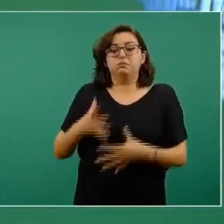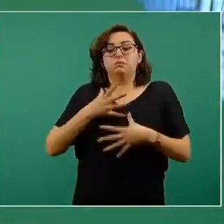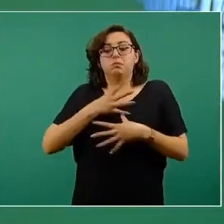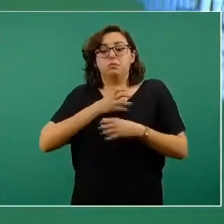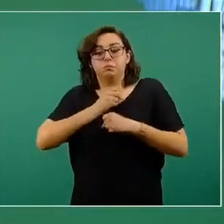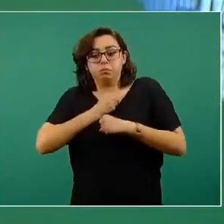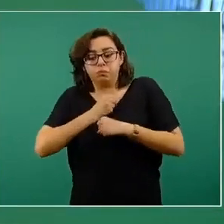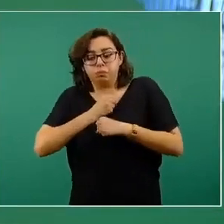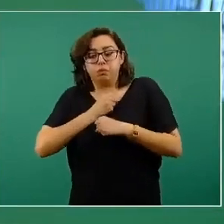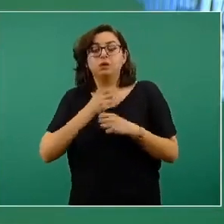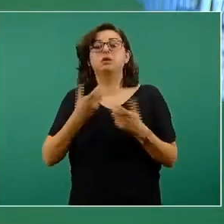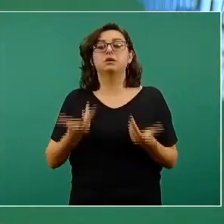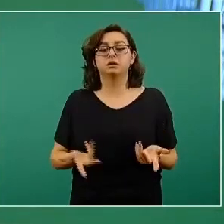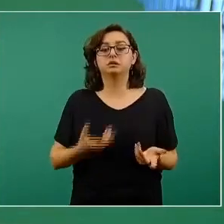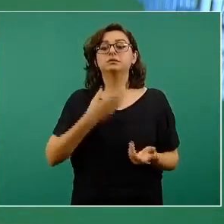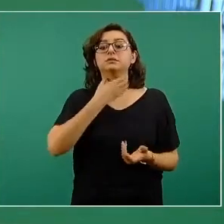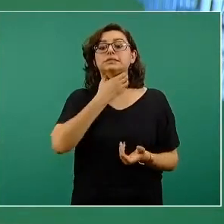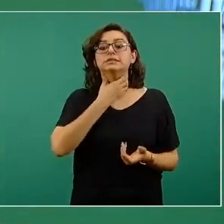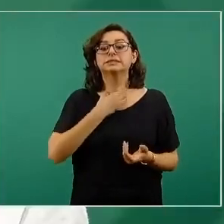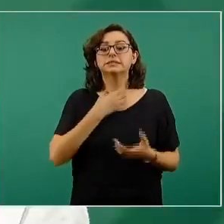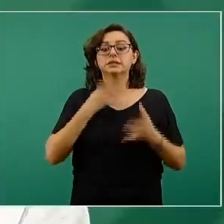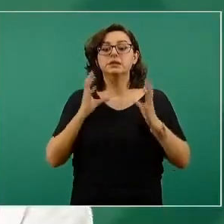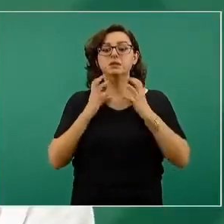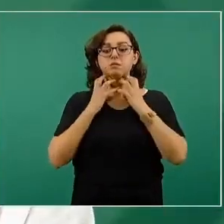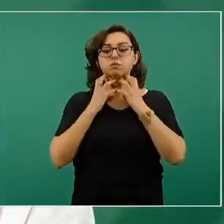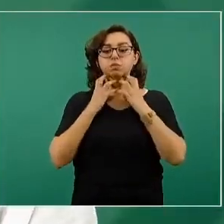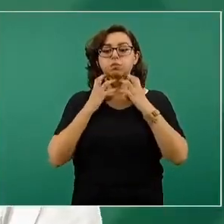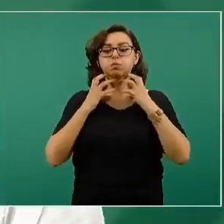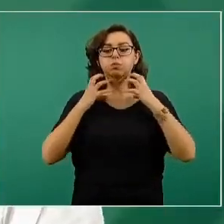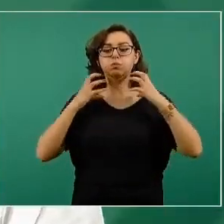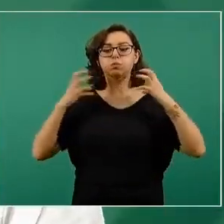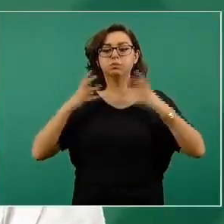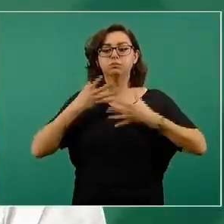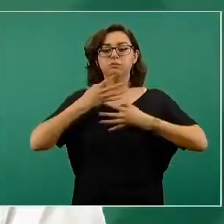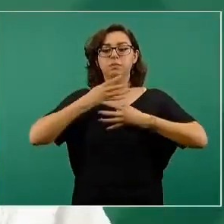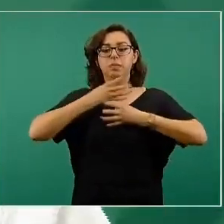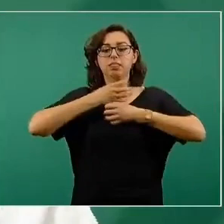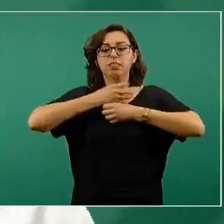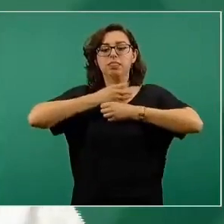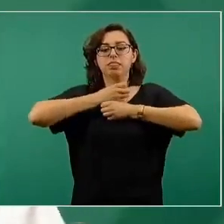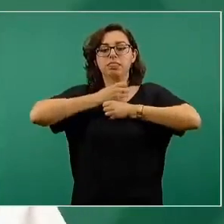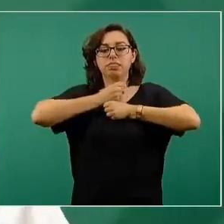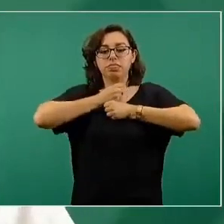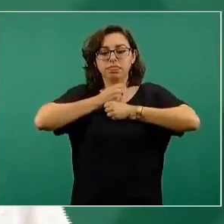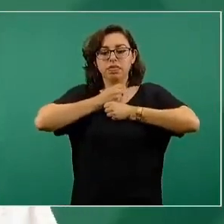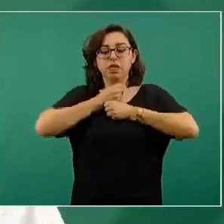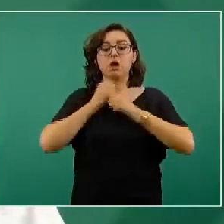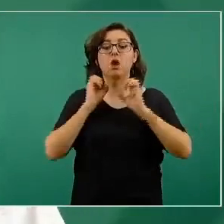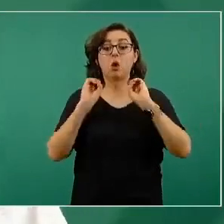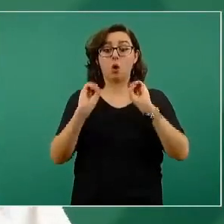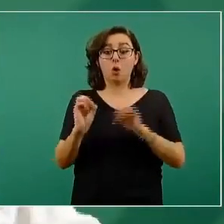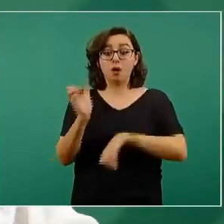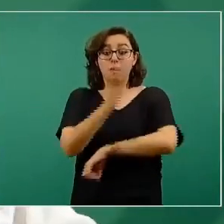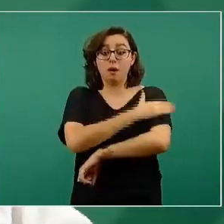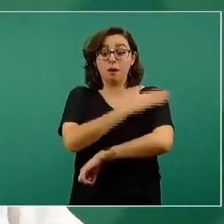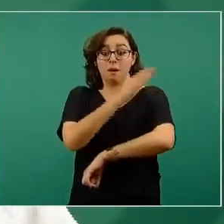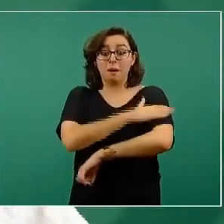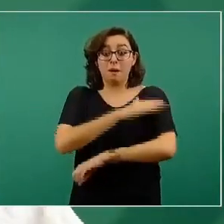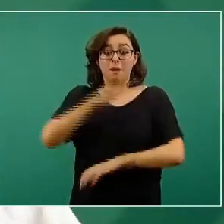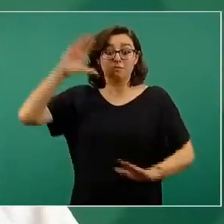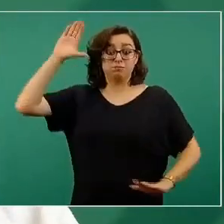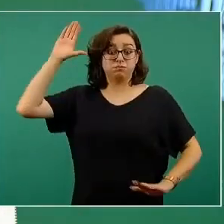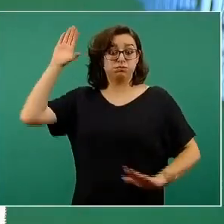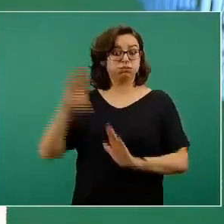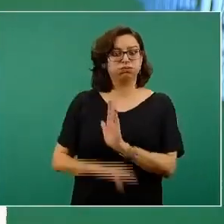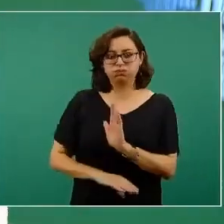Por ejemplo, la laringe, y pueden cerrar la vía respiratoria, o por ejemplo puede perderse la presión arterial porque el líquido se